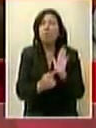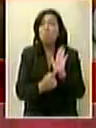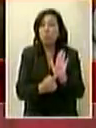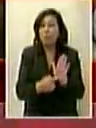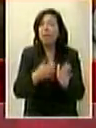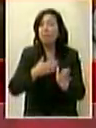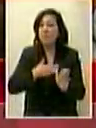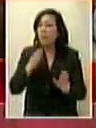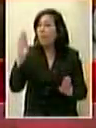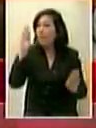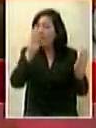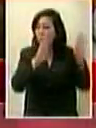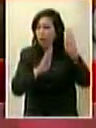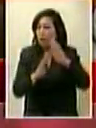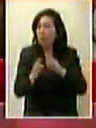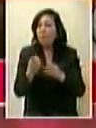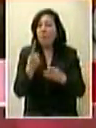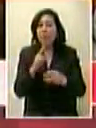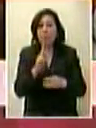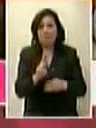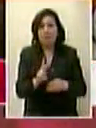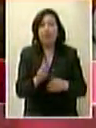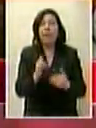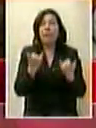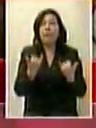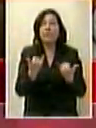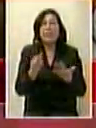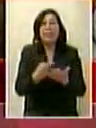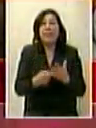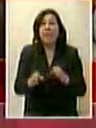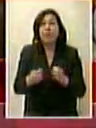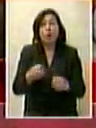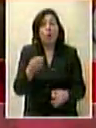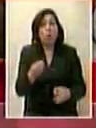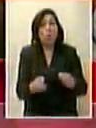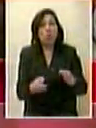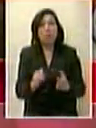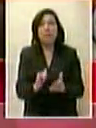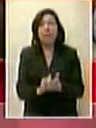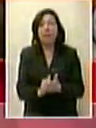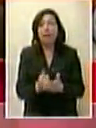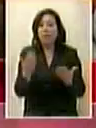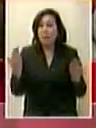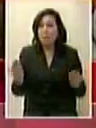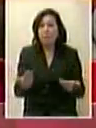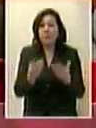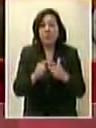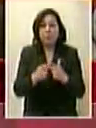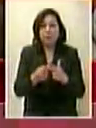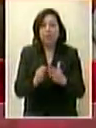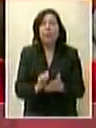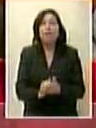mi preocupación por la apelación a esta decisión judicial que ha emprendido